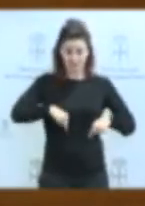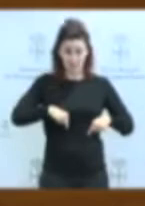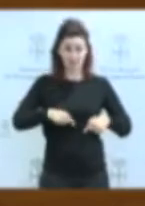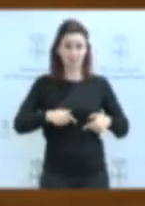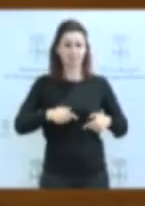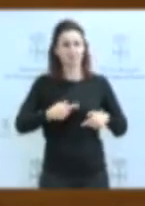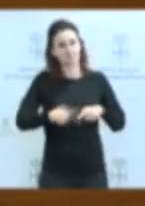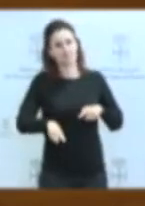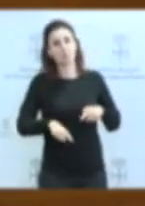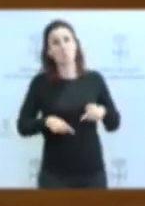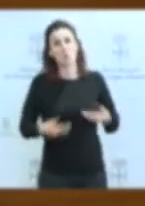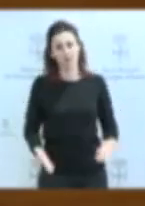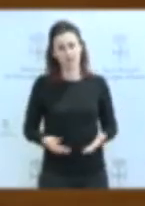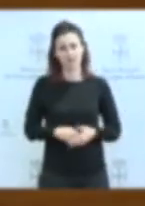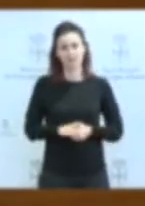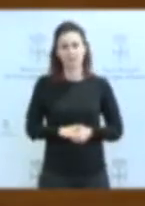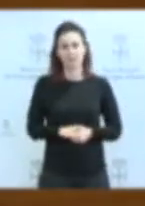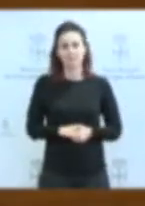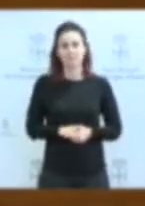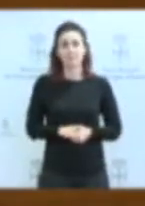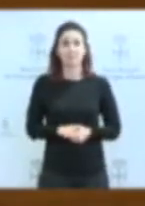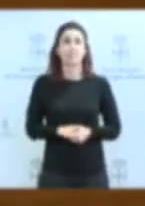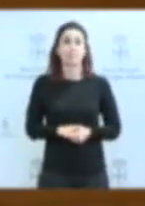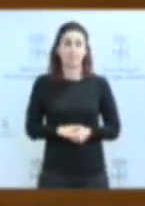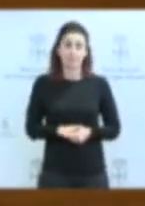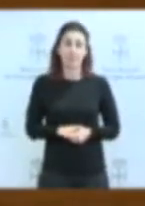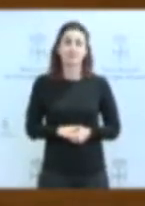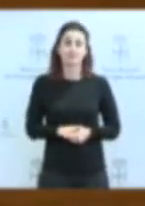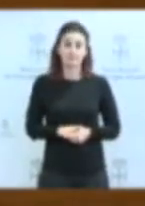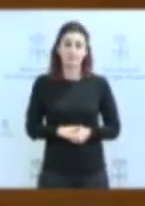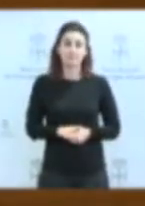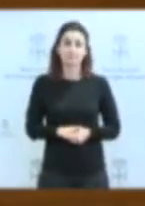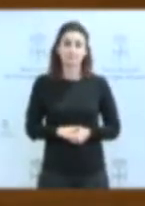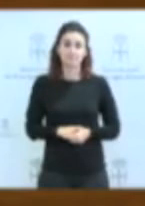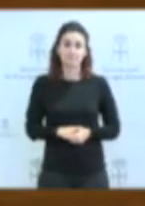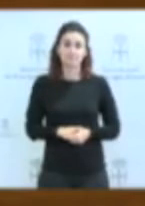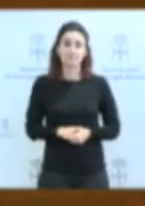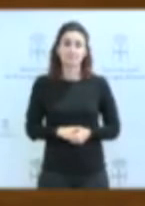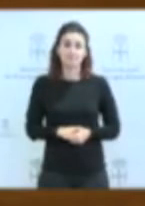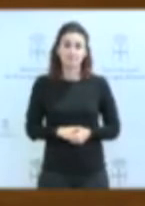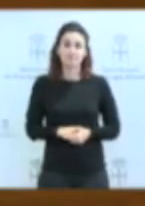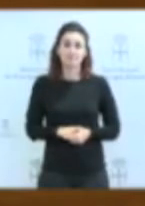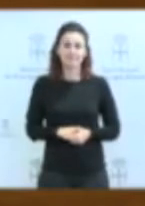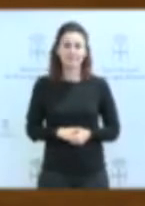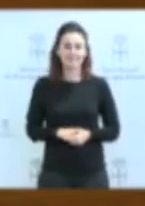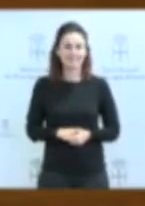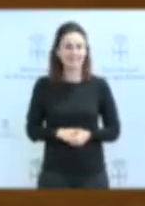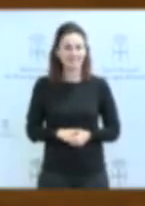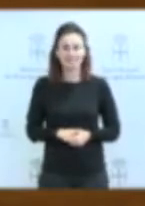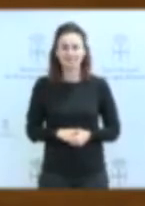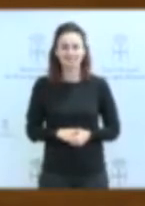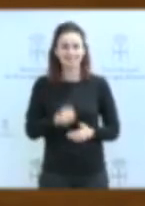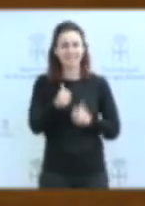fue la publicación de las dos, de las bases de los dos concursos, tanto nacional como